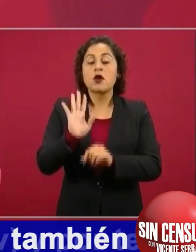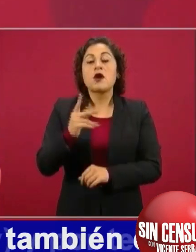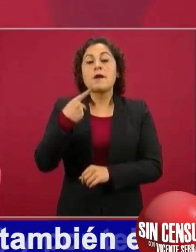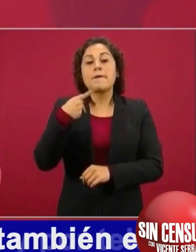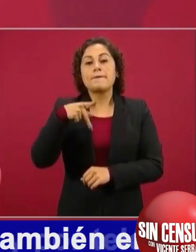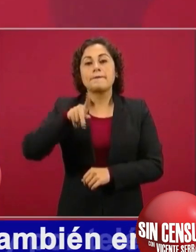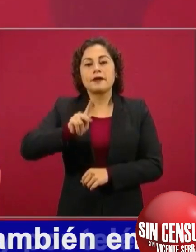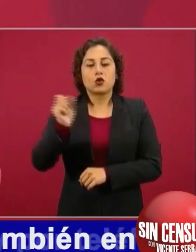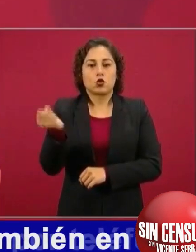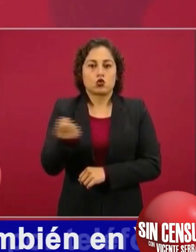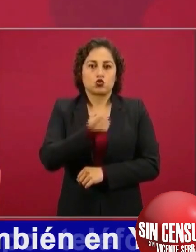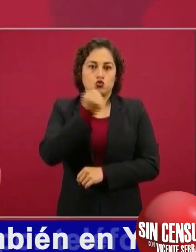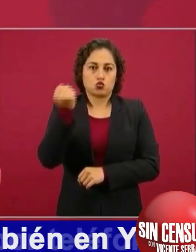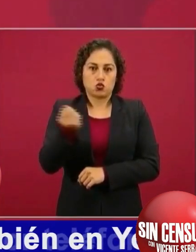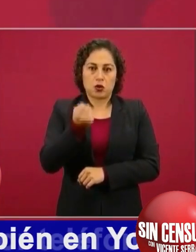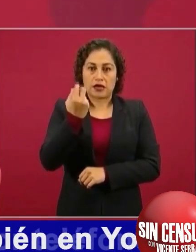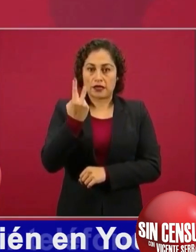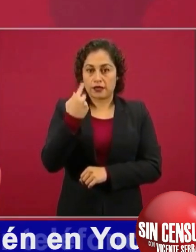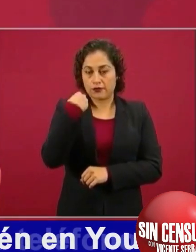solo 2 horas